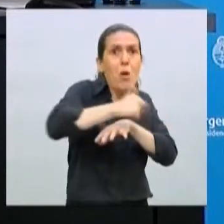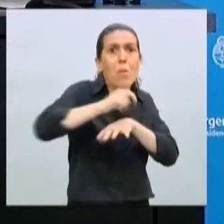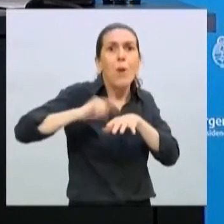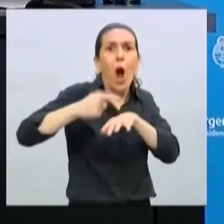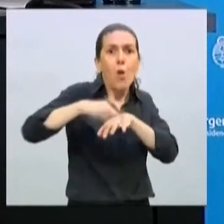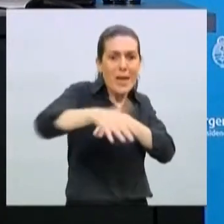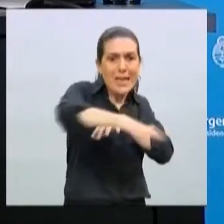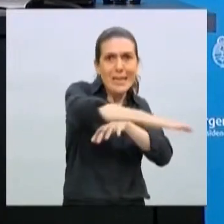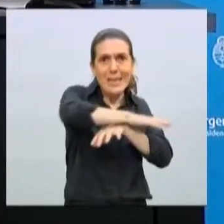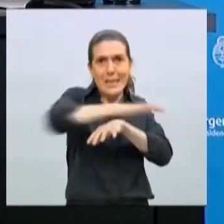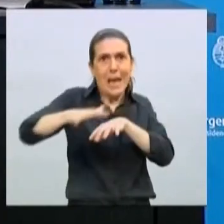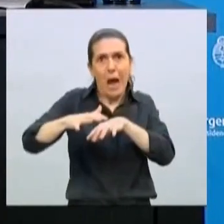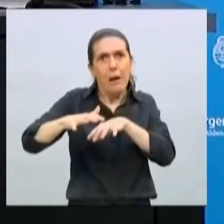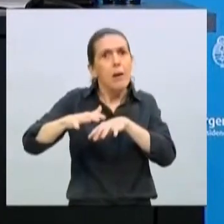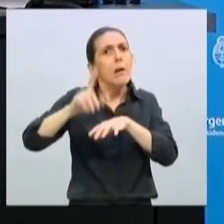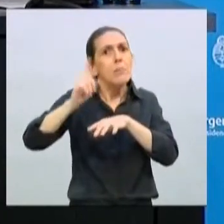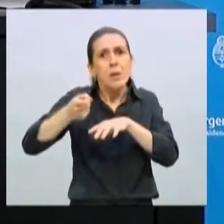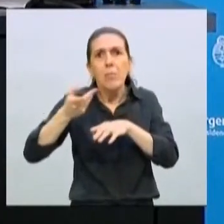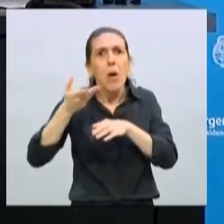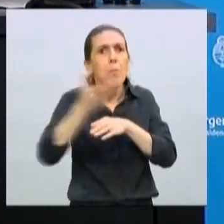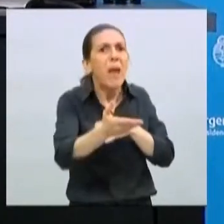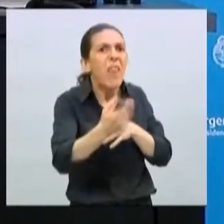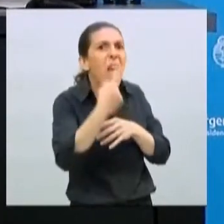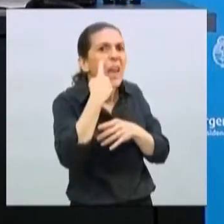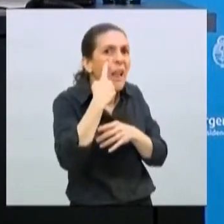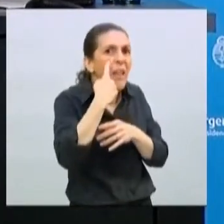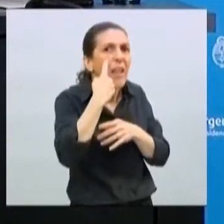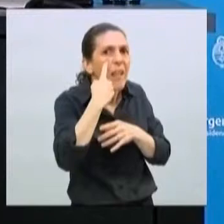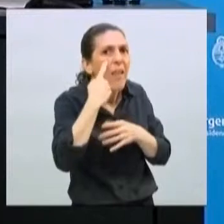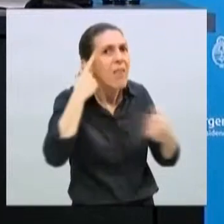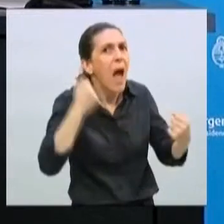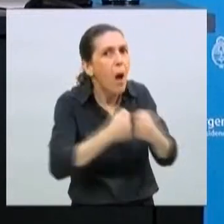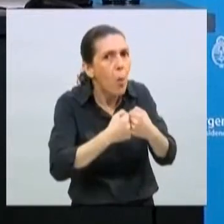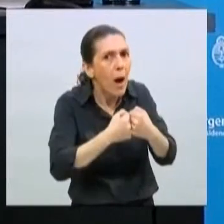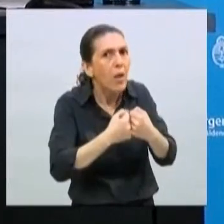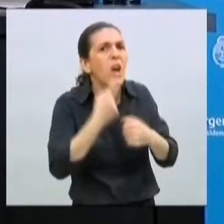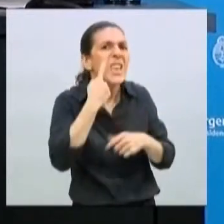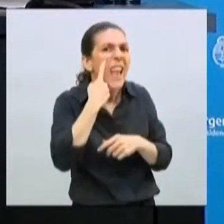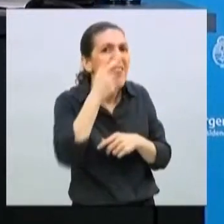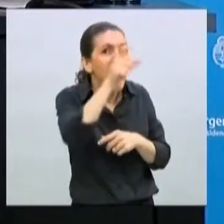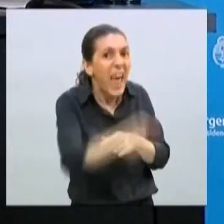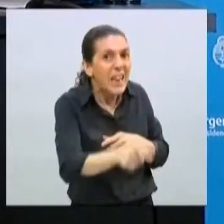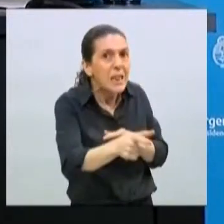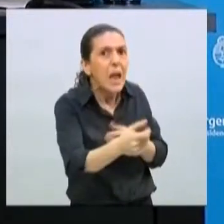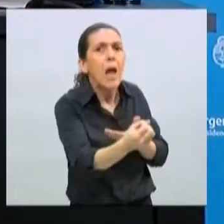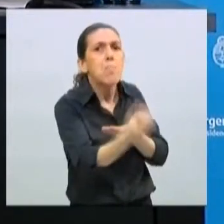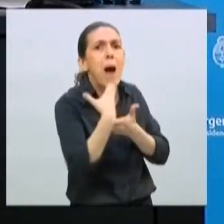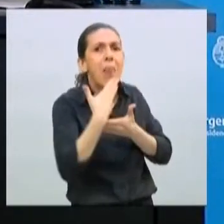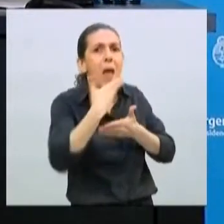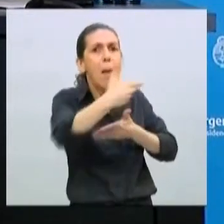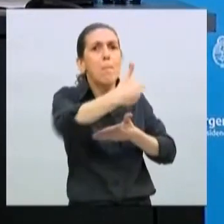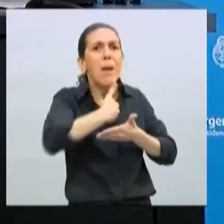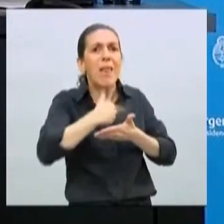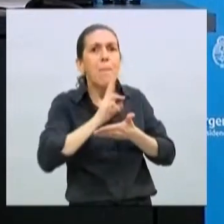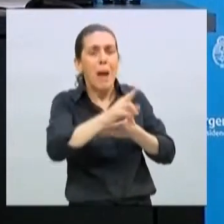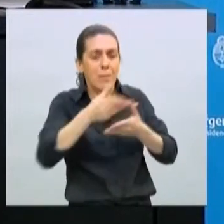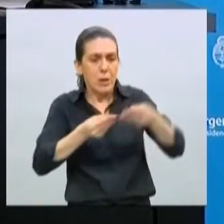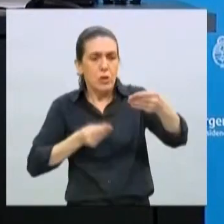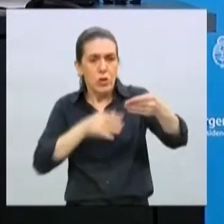oeste. Entonces, en consenso con los intendentes, van a elevarnos los pedidos para autorizaciones, o por